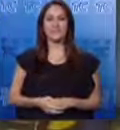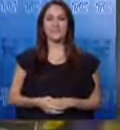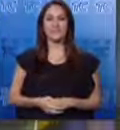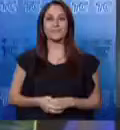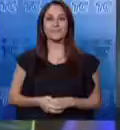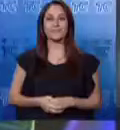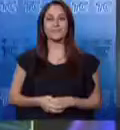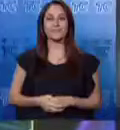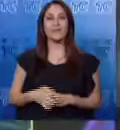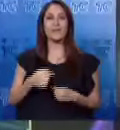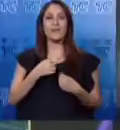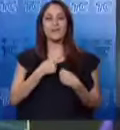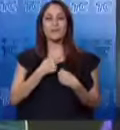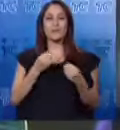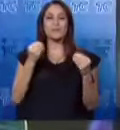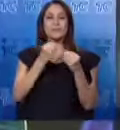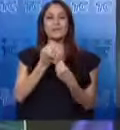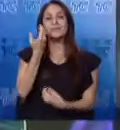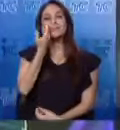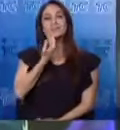te estaría mimando,